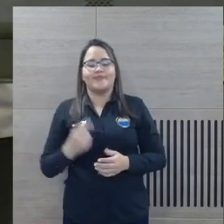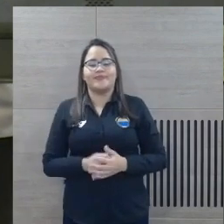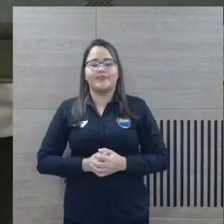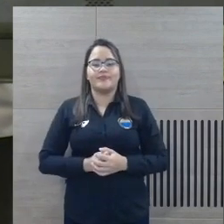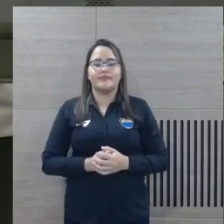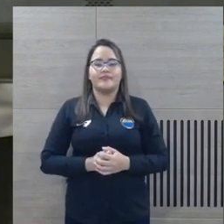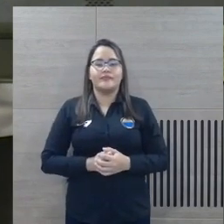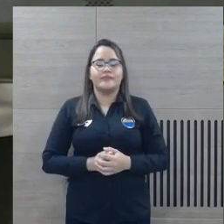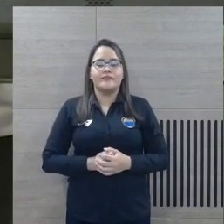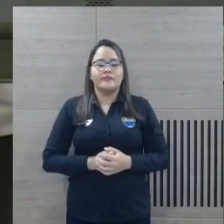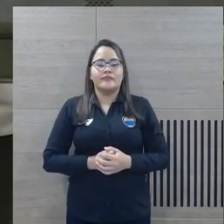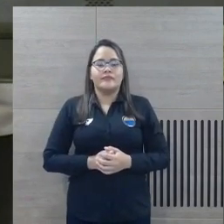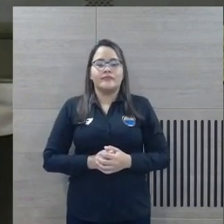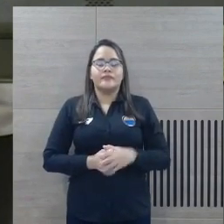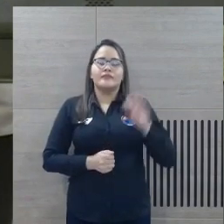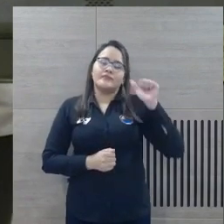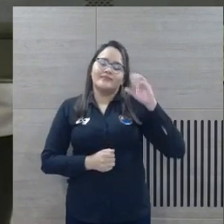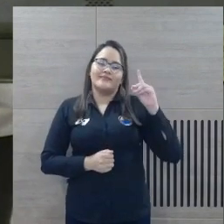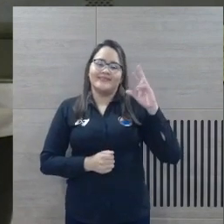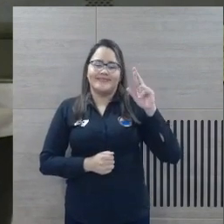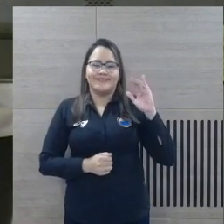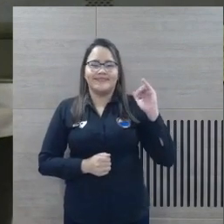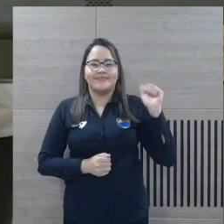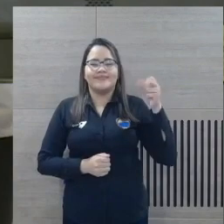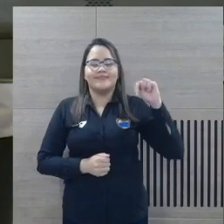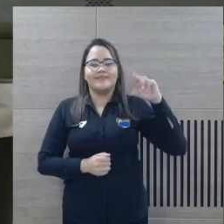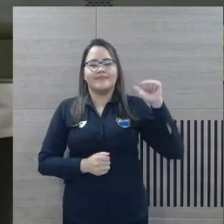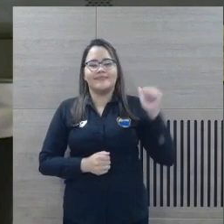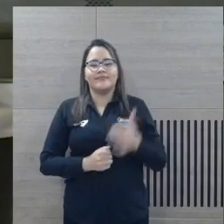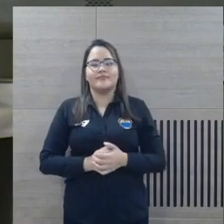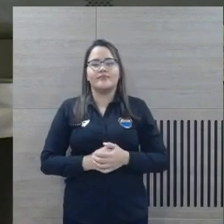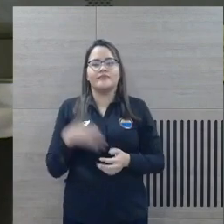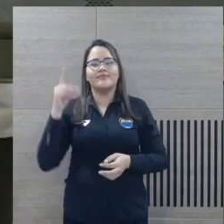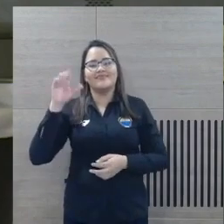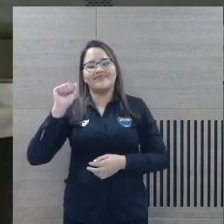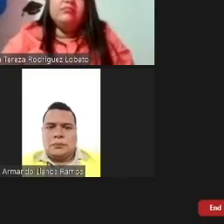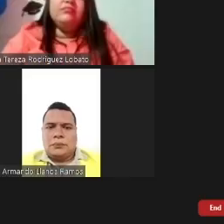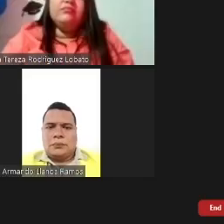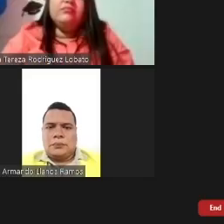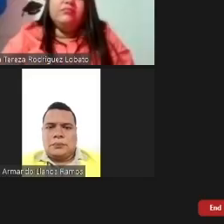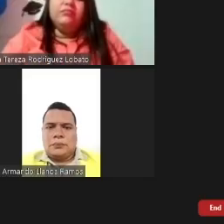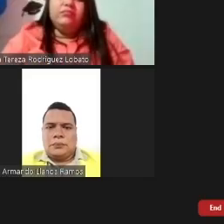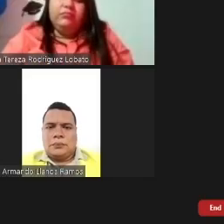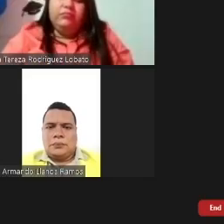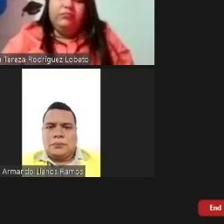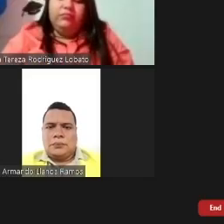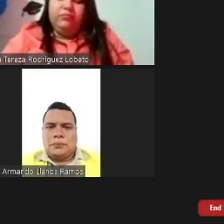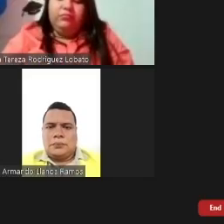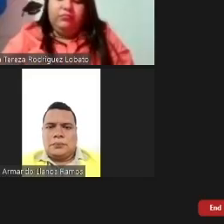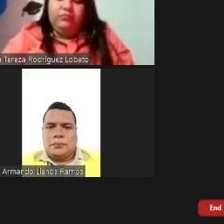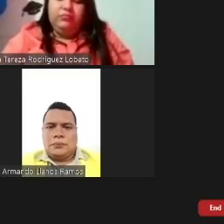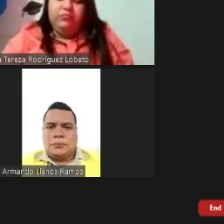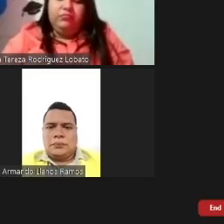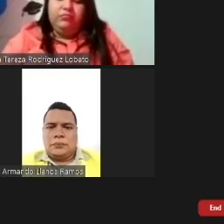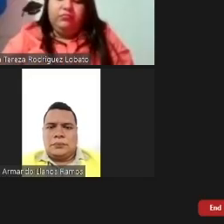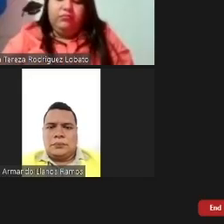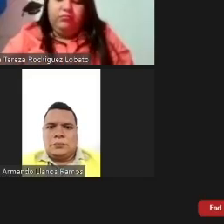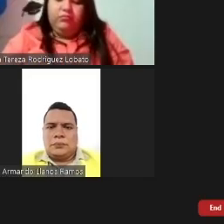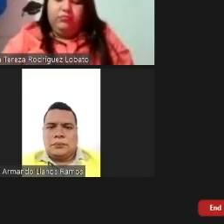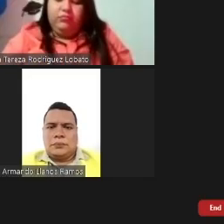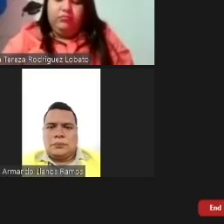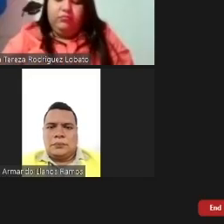Peña Palacín. Darly Julieto Regrosa Tapia. Javier David Zapata Colo. Facultad de